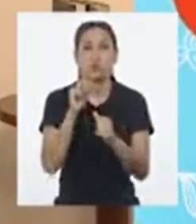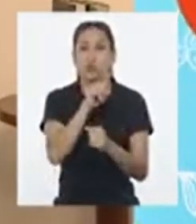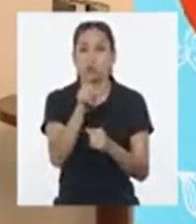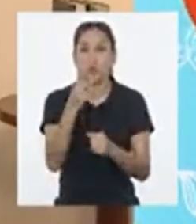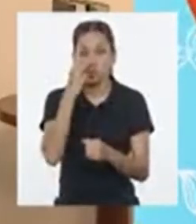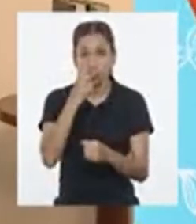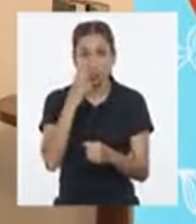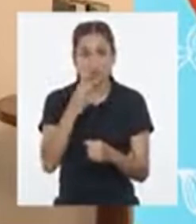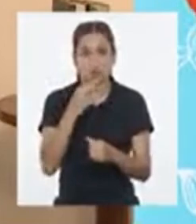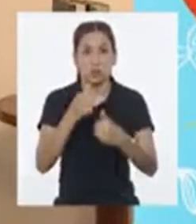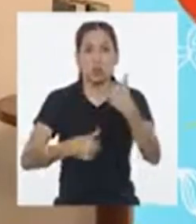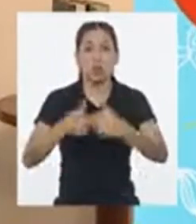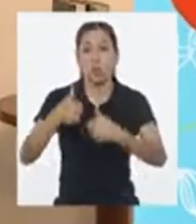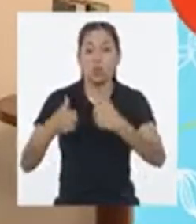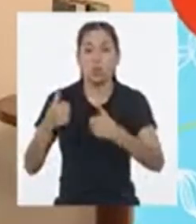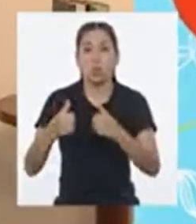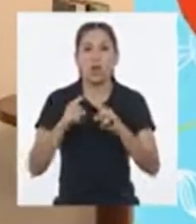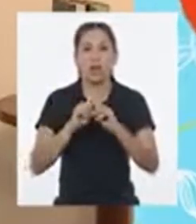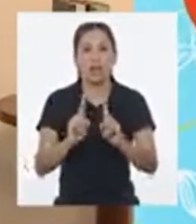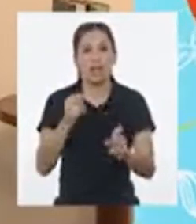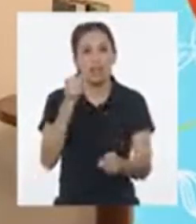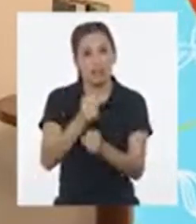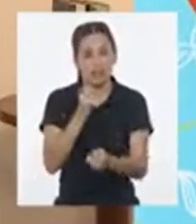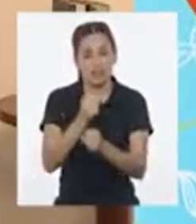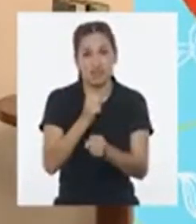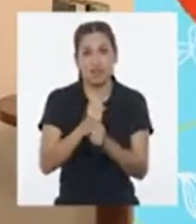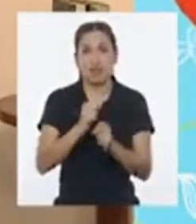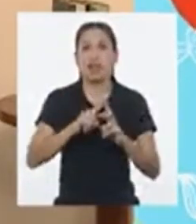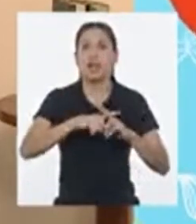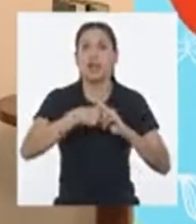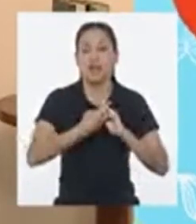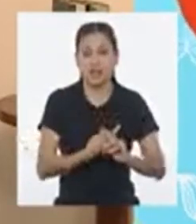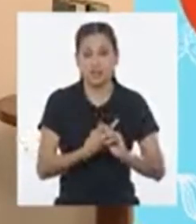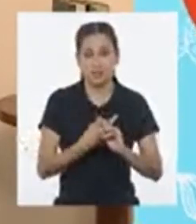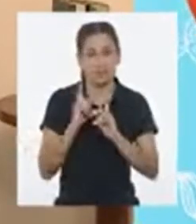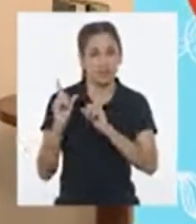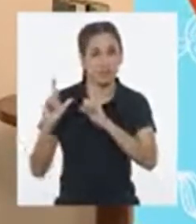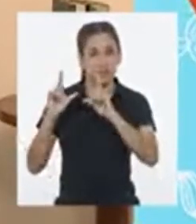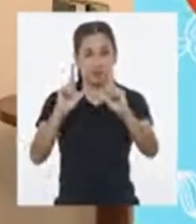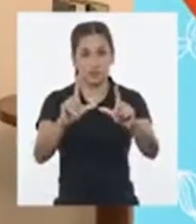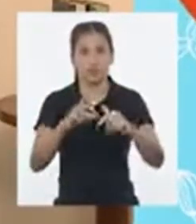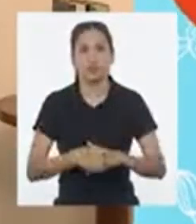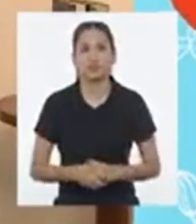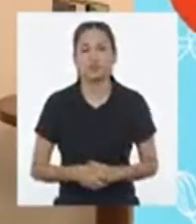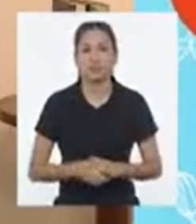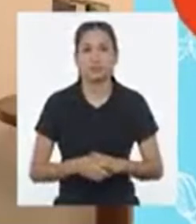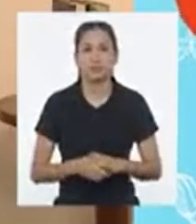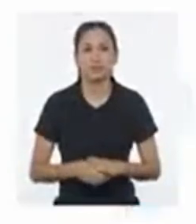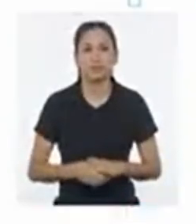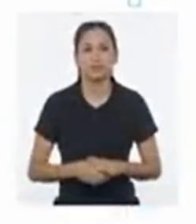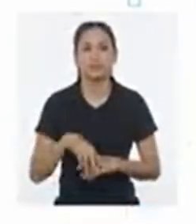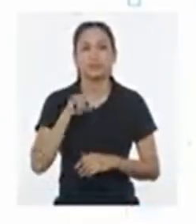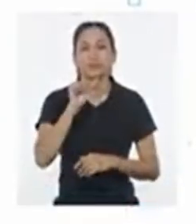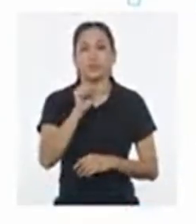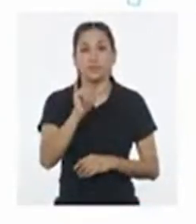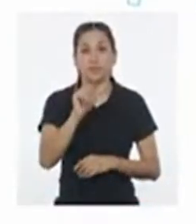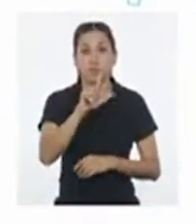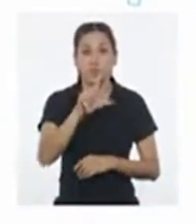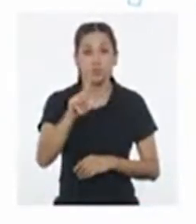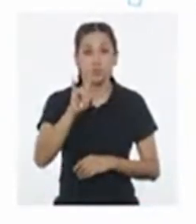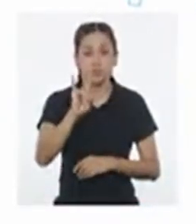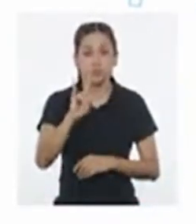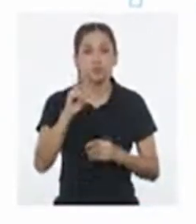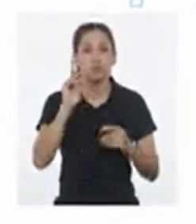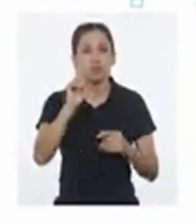continuación, distingamos estos tipos de trabajo a partir de la siguiente fuente. El